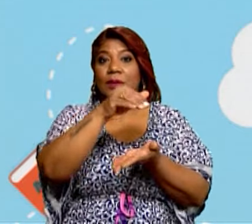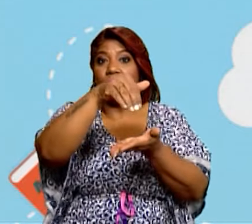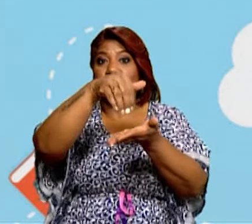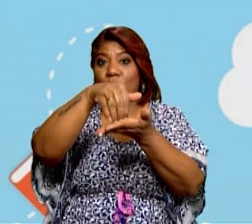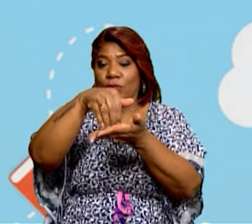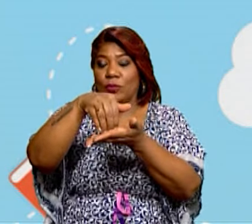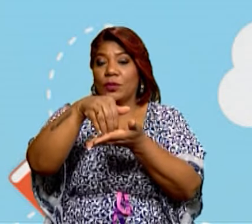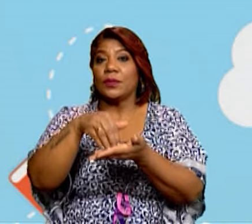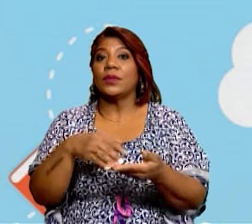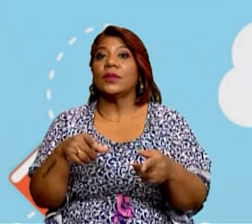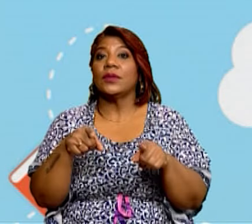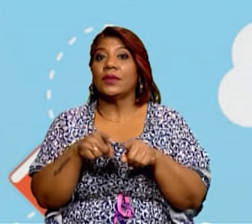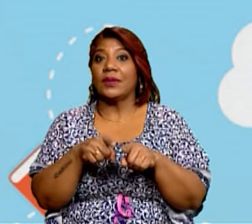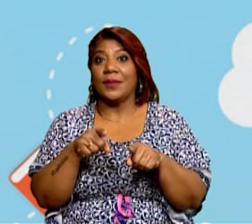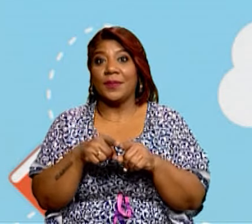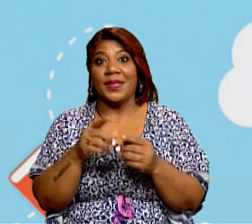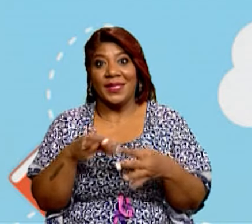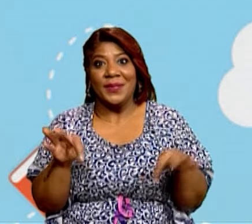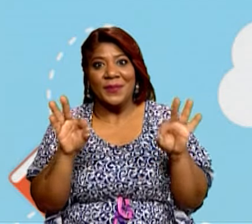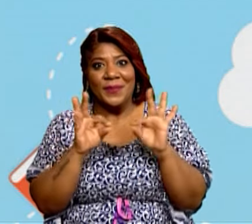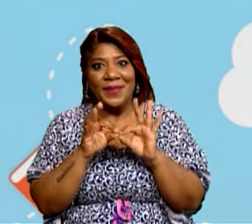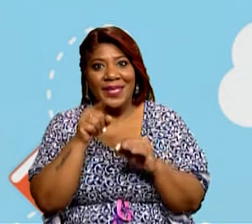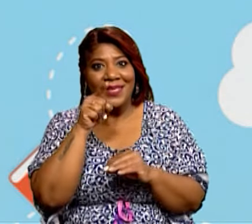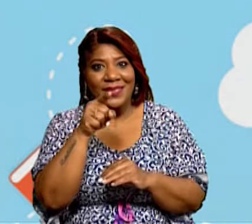a que le puedas hacer la bandera.